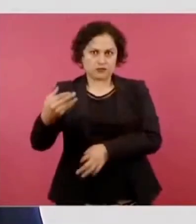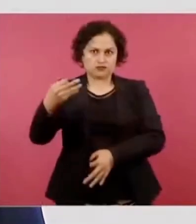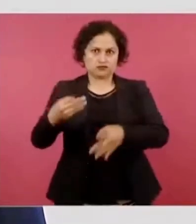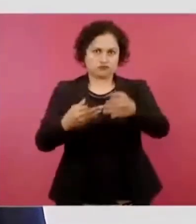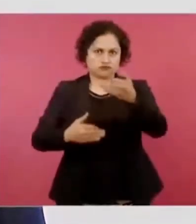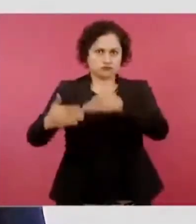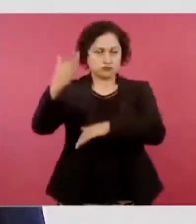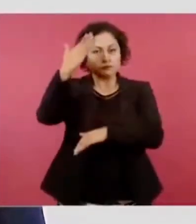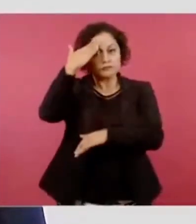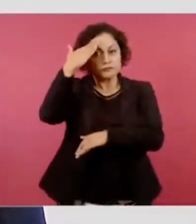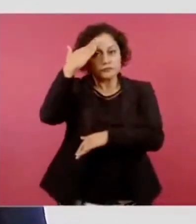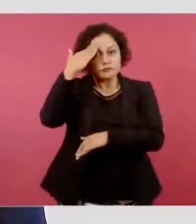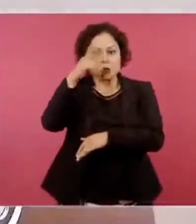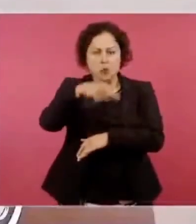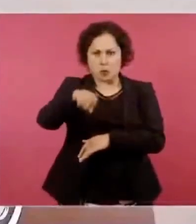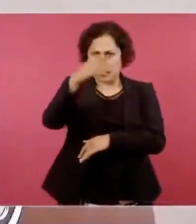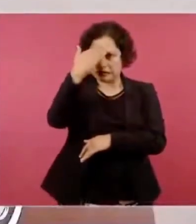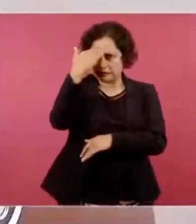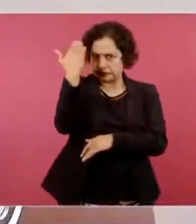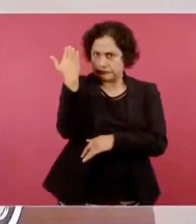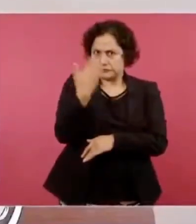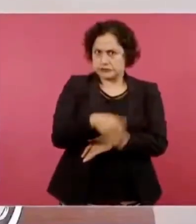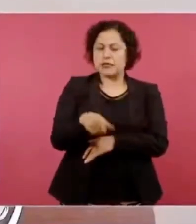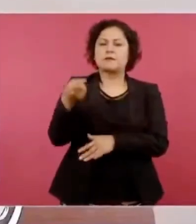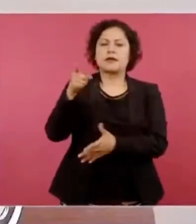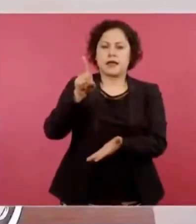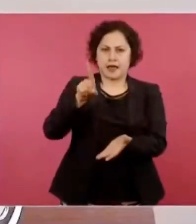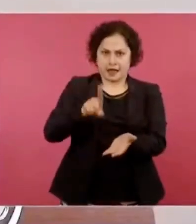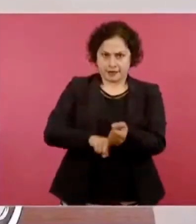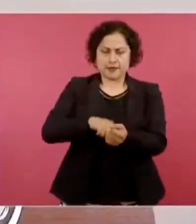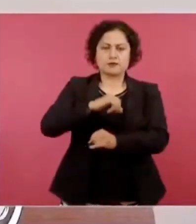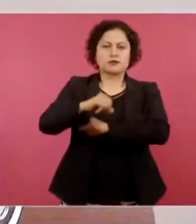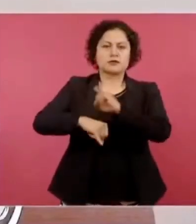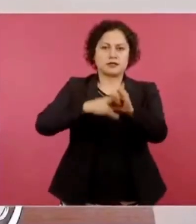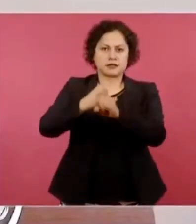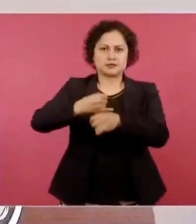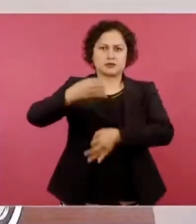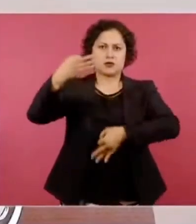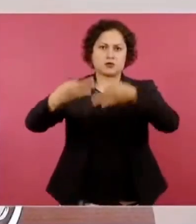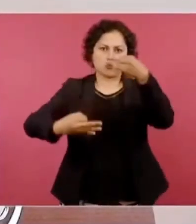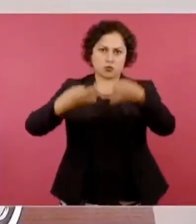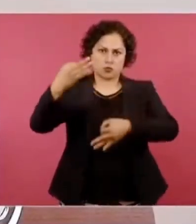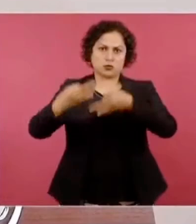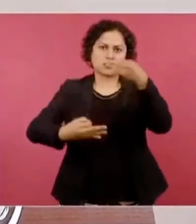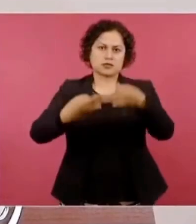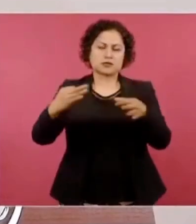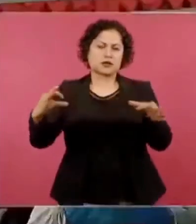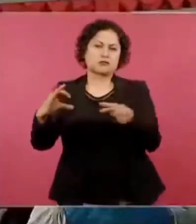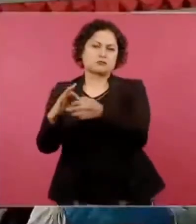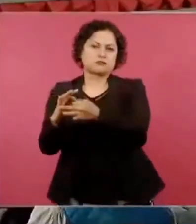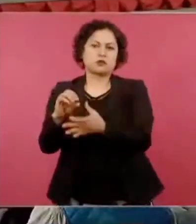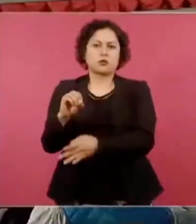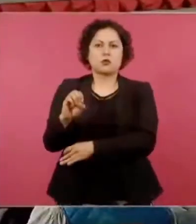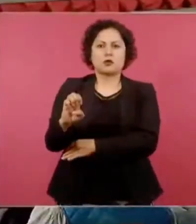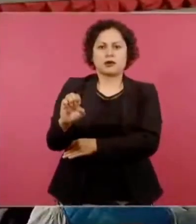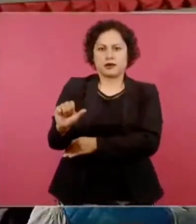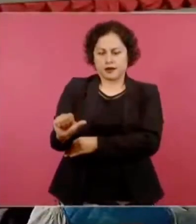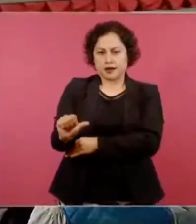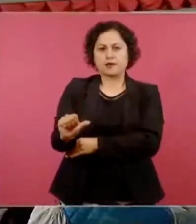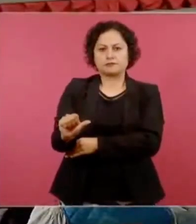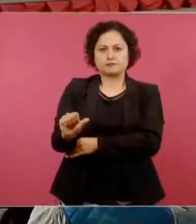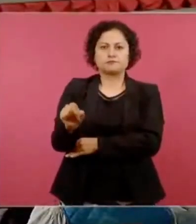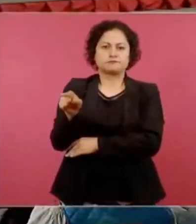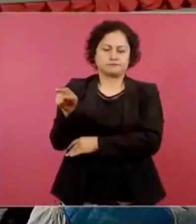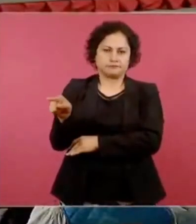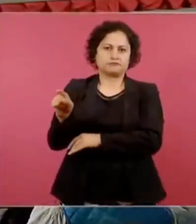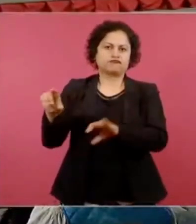como sabemos, es una instancia judicial internacional que pertenece a la OEA, a la Organización de